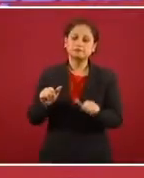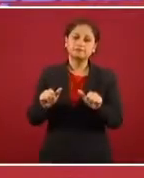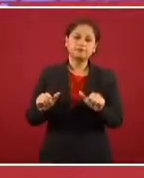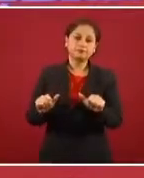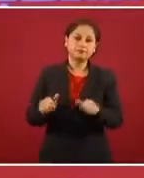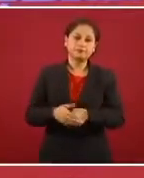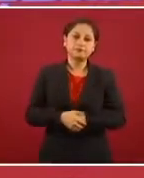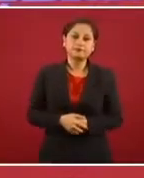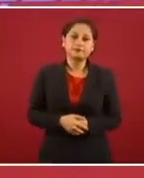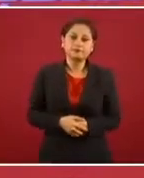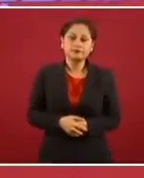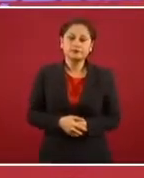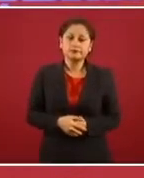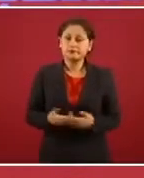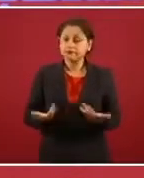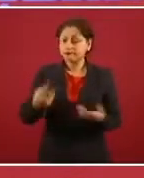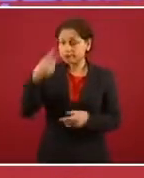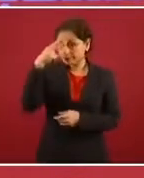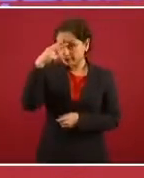México